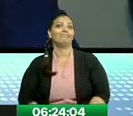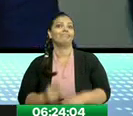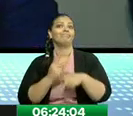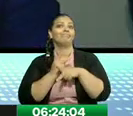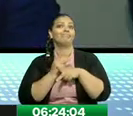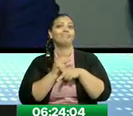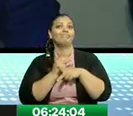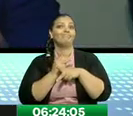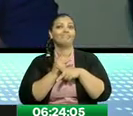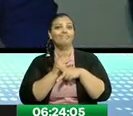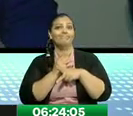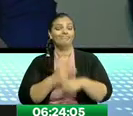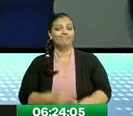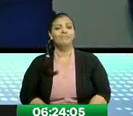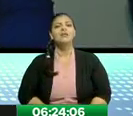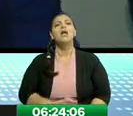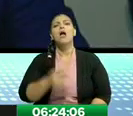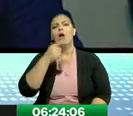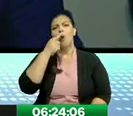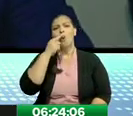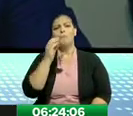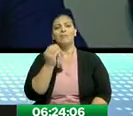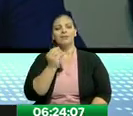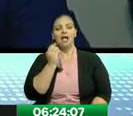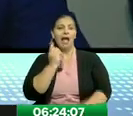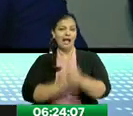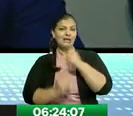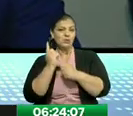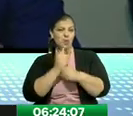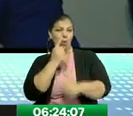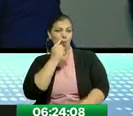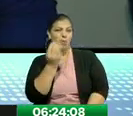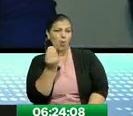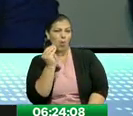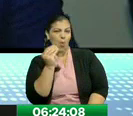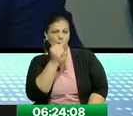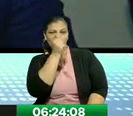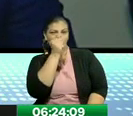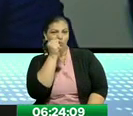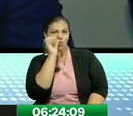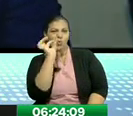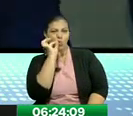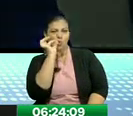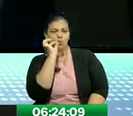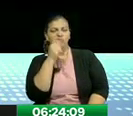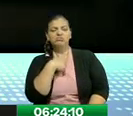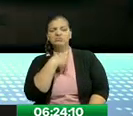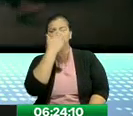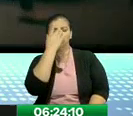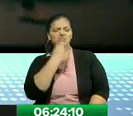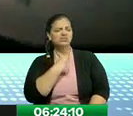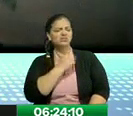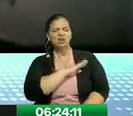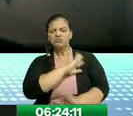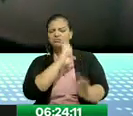de recuperarse. Hay una situación, repito, para que vayas con tu comentario, mi querida Mayra, si me lo permite, productor.